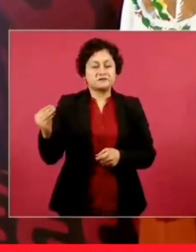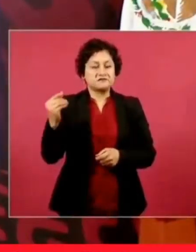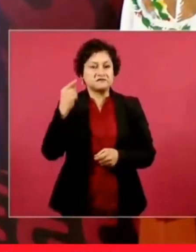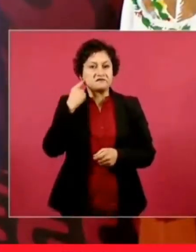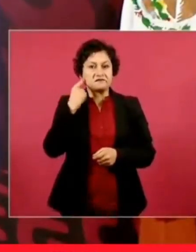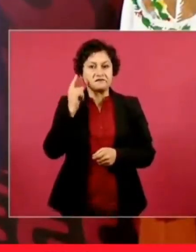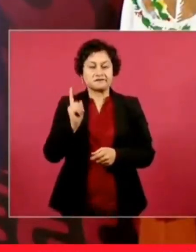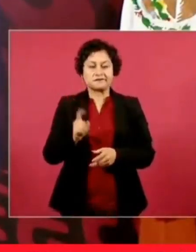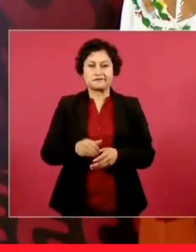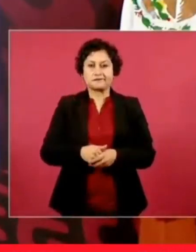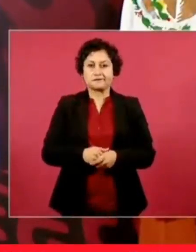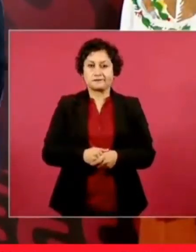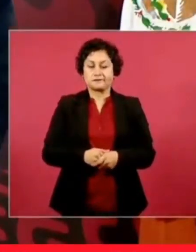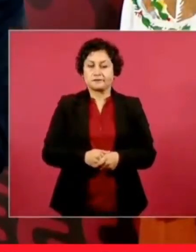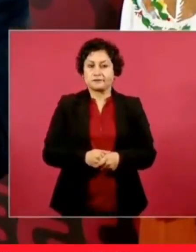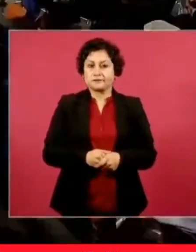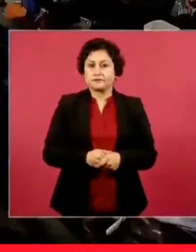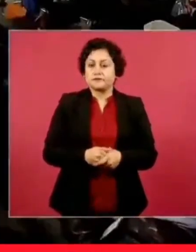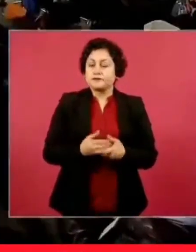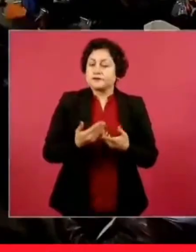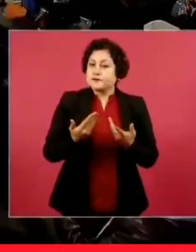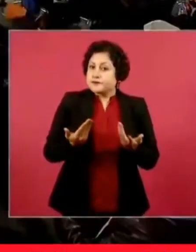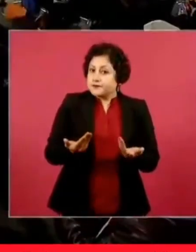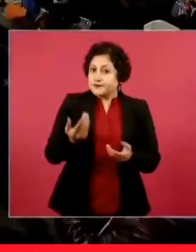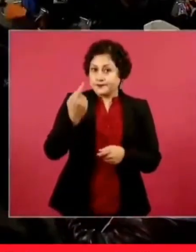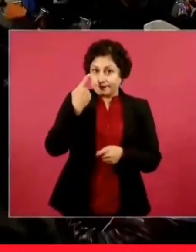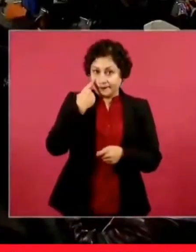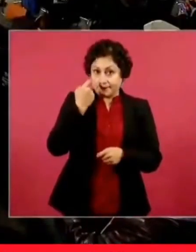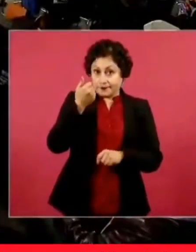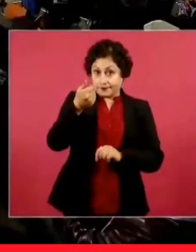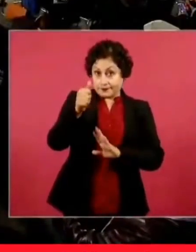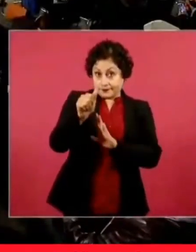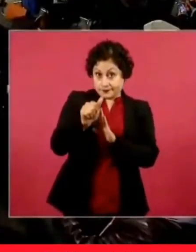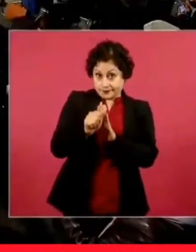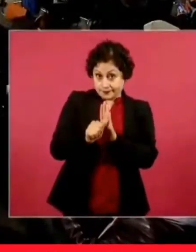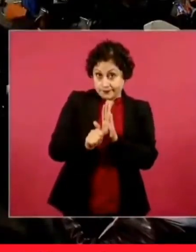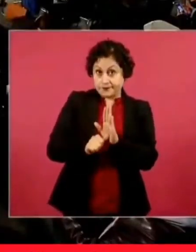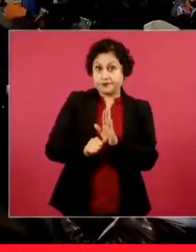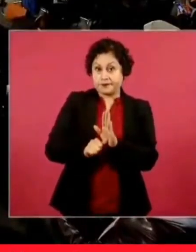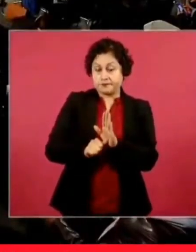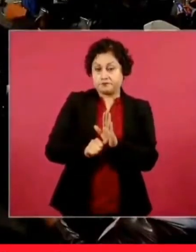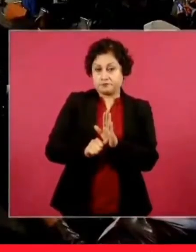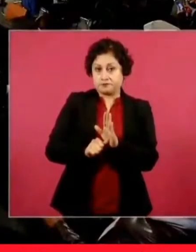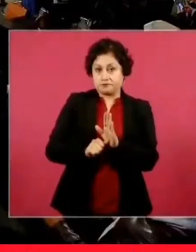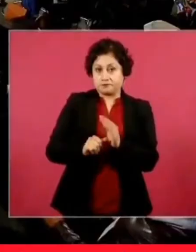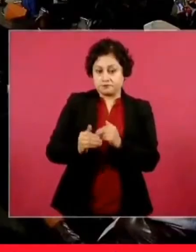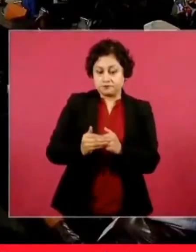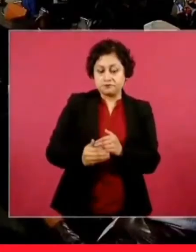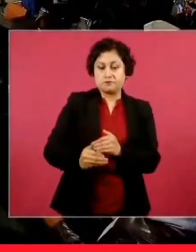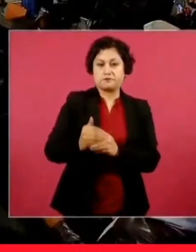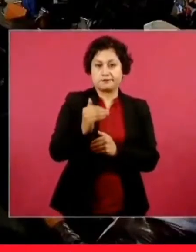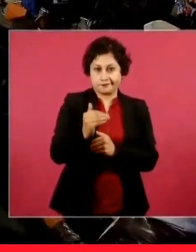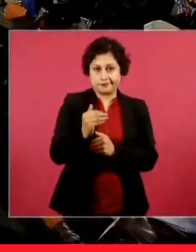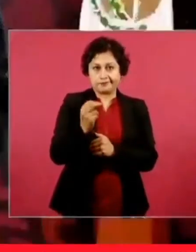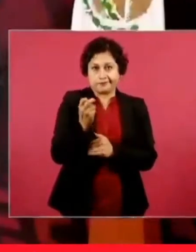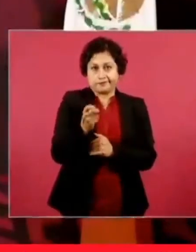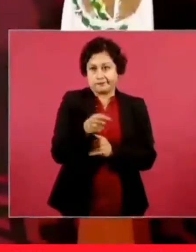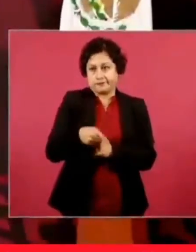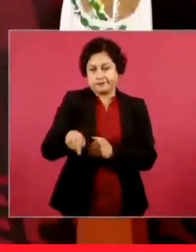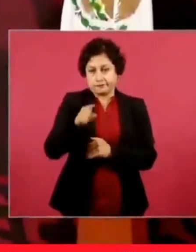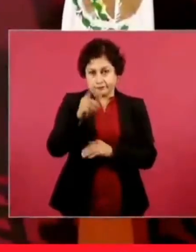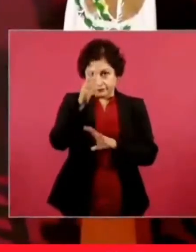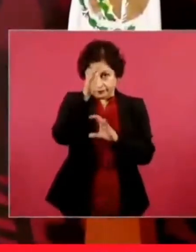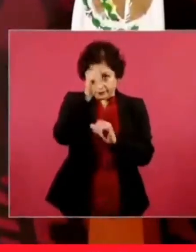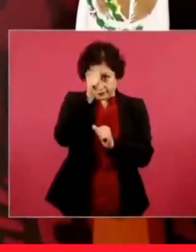Pues 6 meses más fue lo que se acordó. Sí,